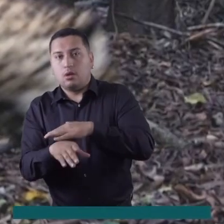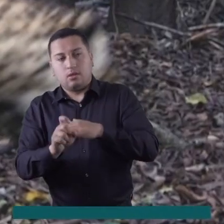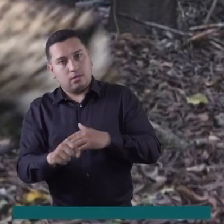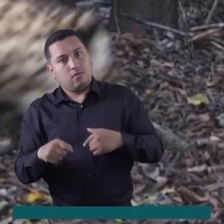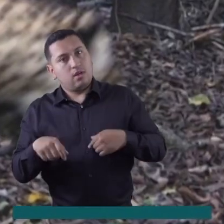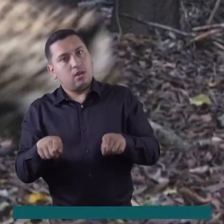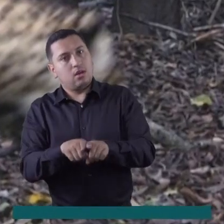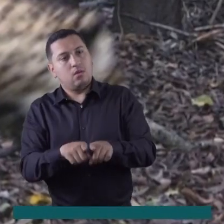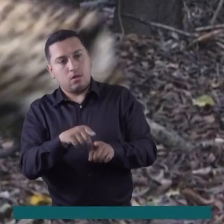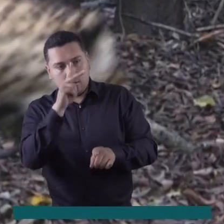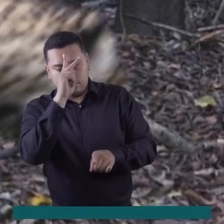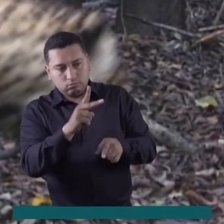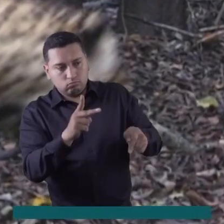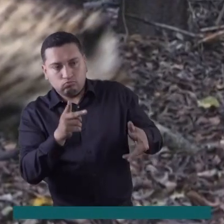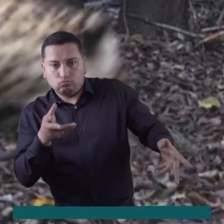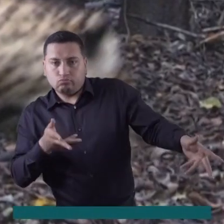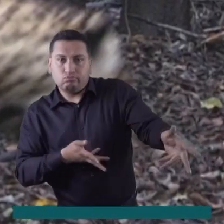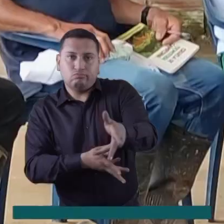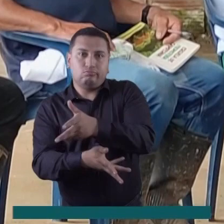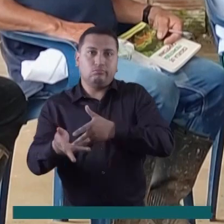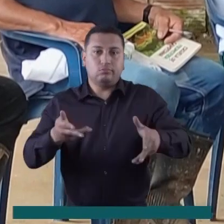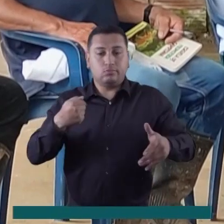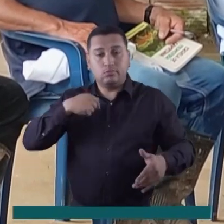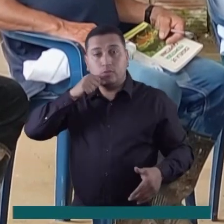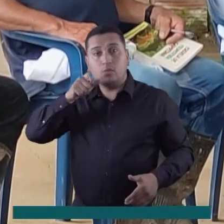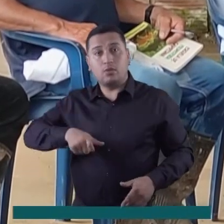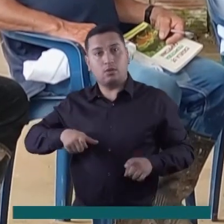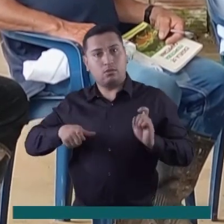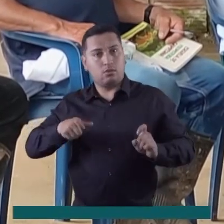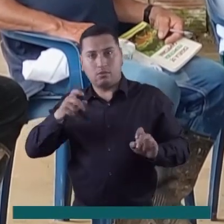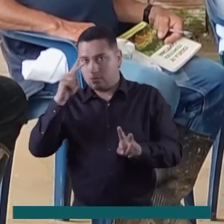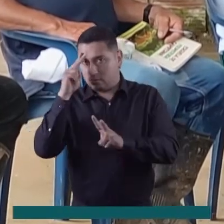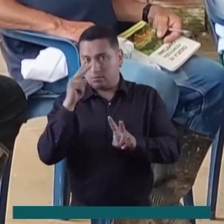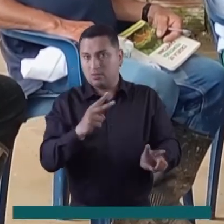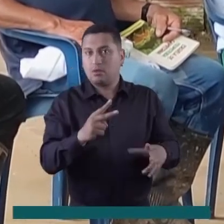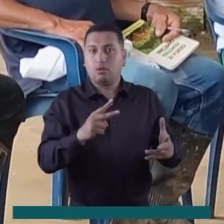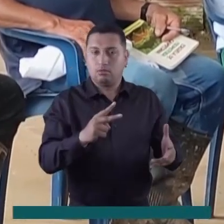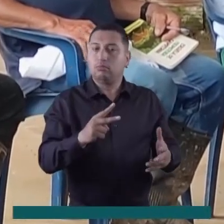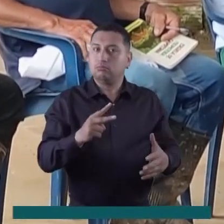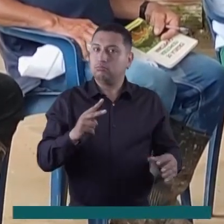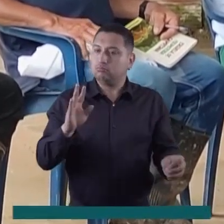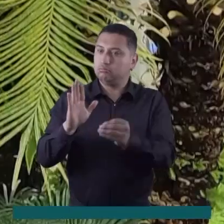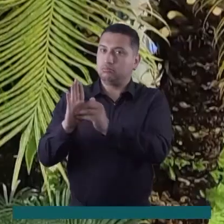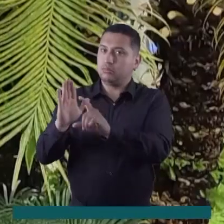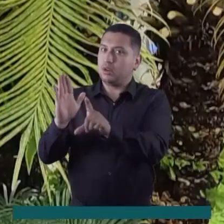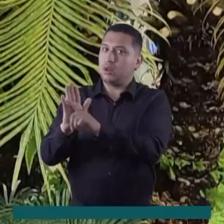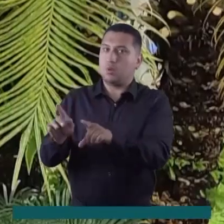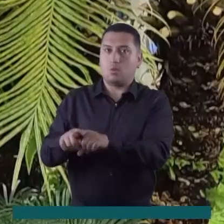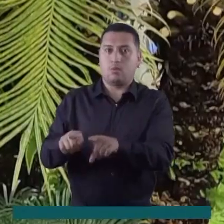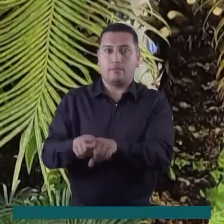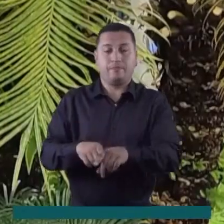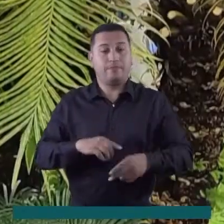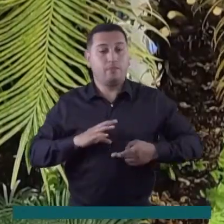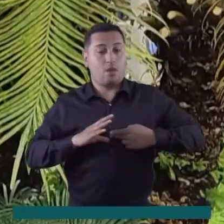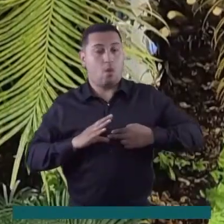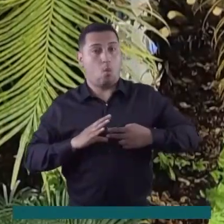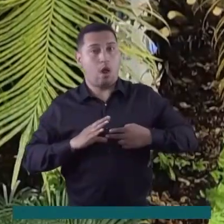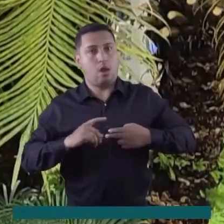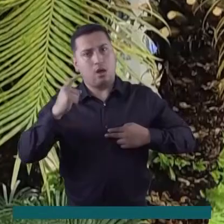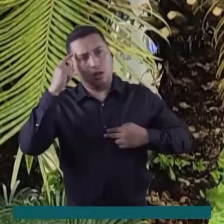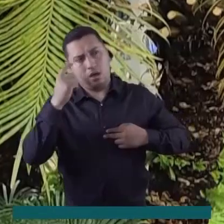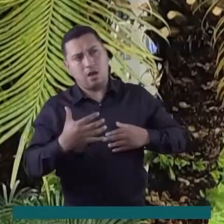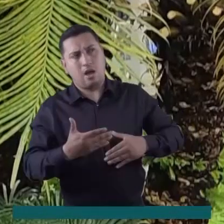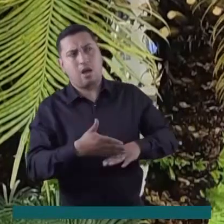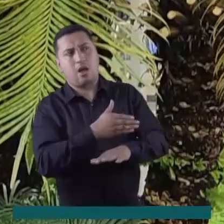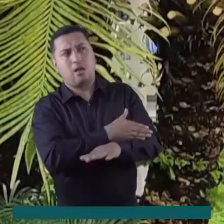armonía que ha existir con el entorno y con el deber de los humanos que además debe convertirse en ley los guayaneses que antes le temían al